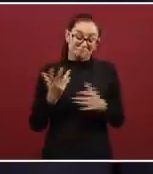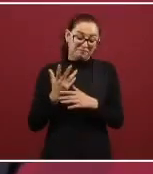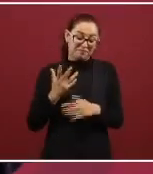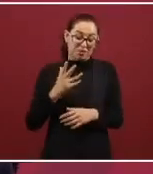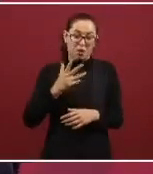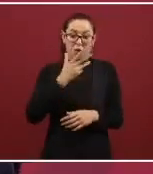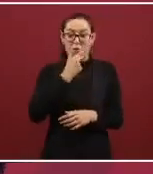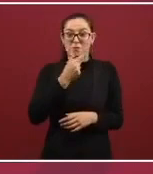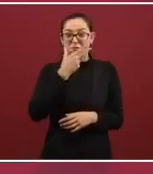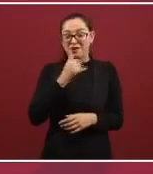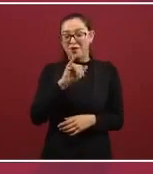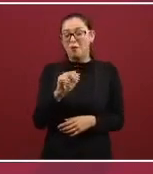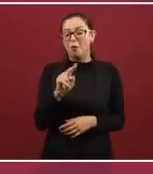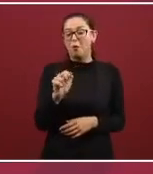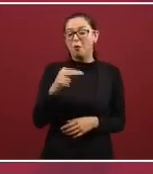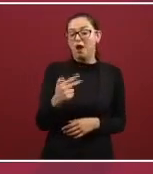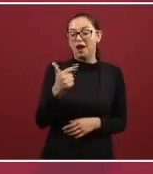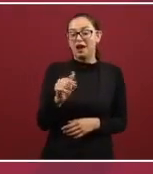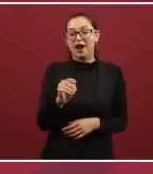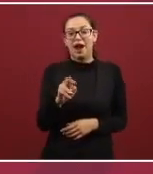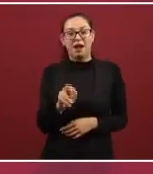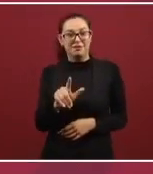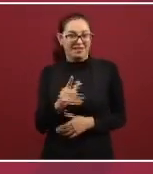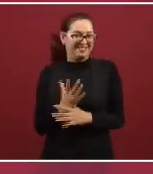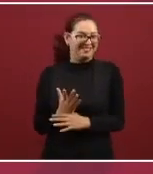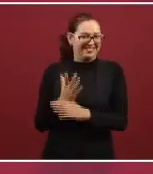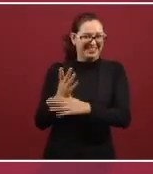Juan Gabriel, pero qué necesidad